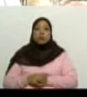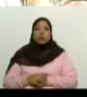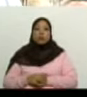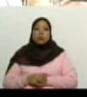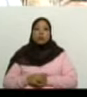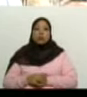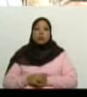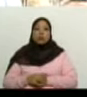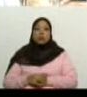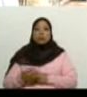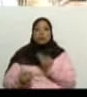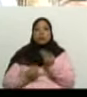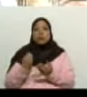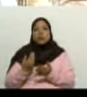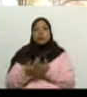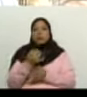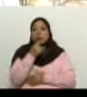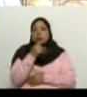Creo que